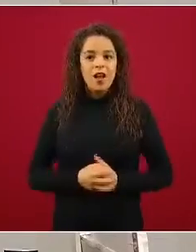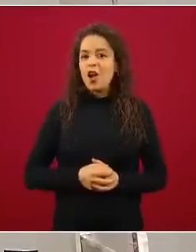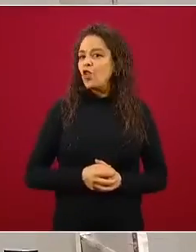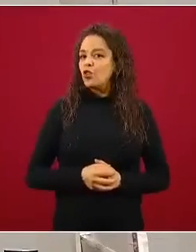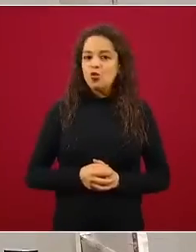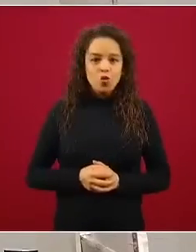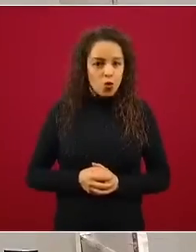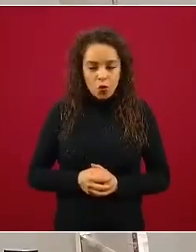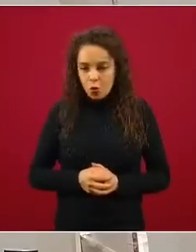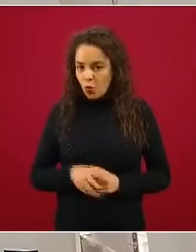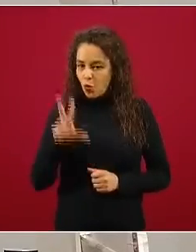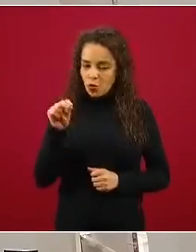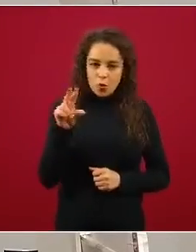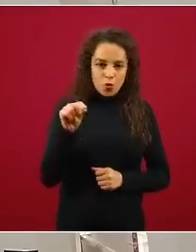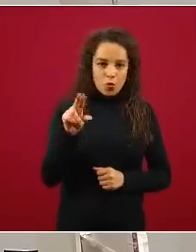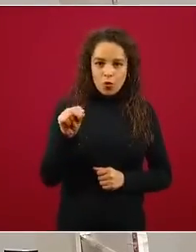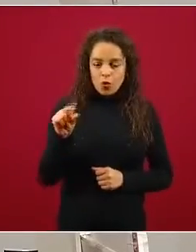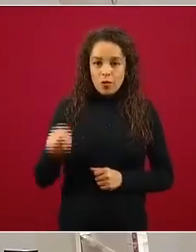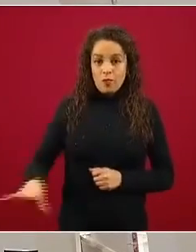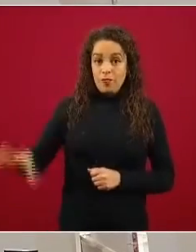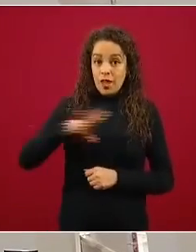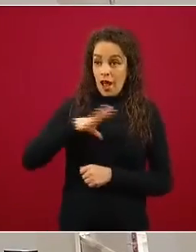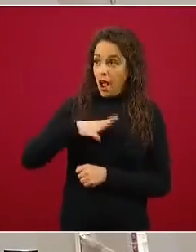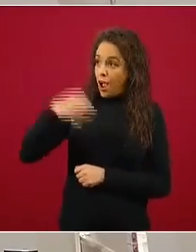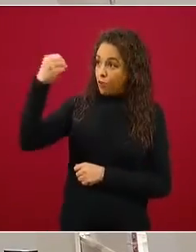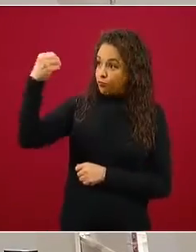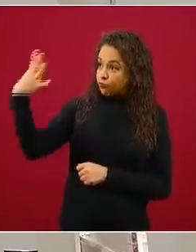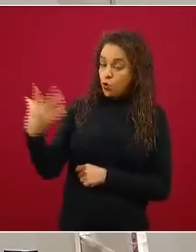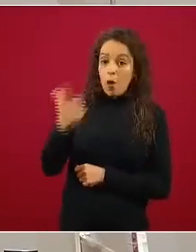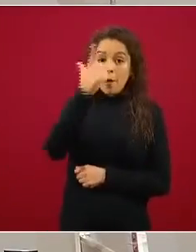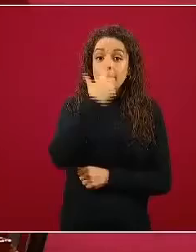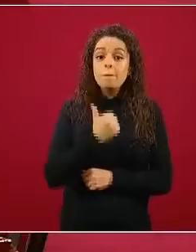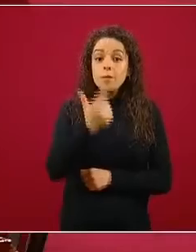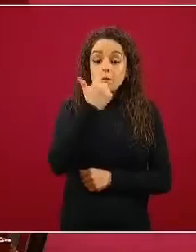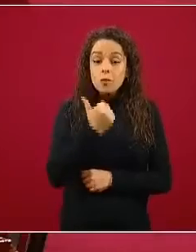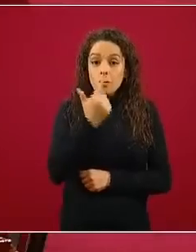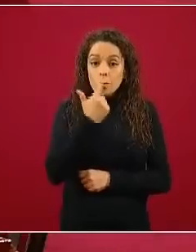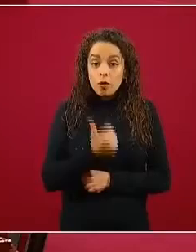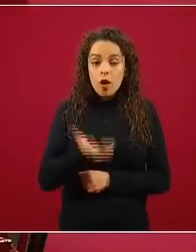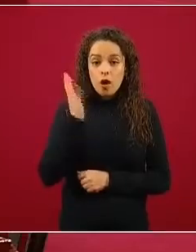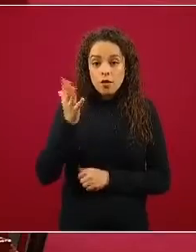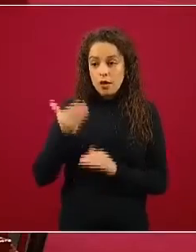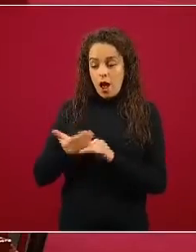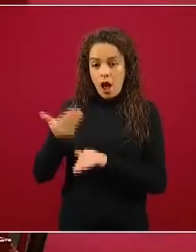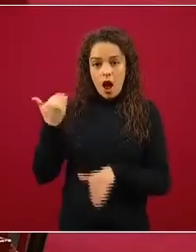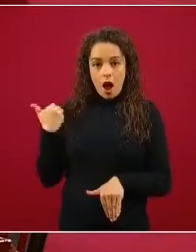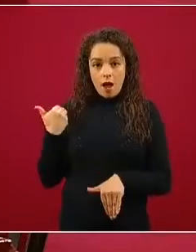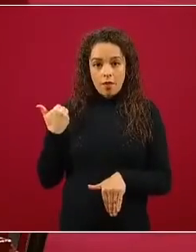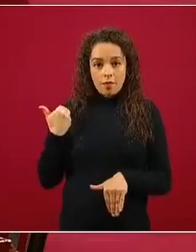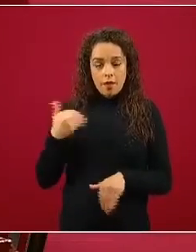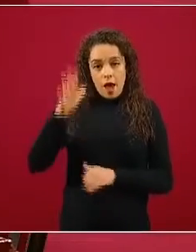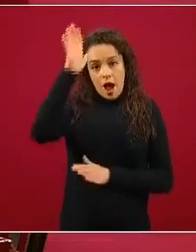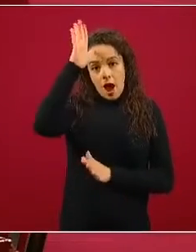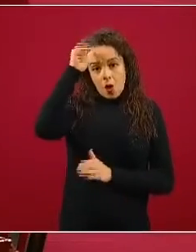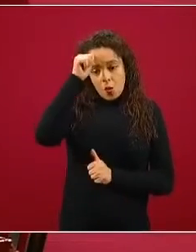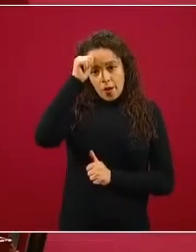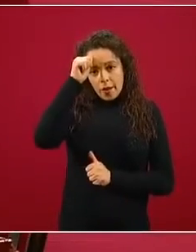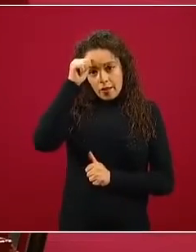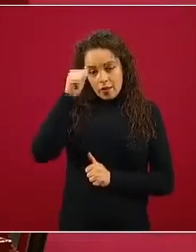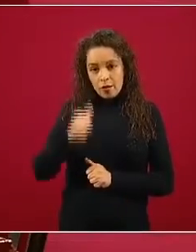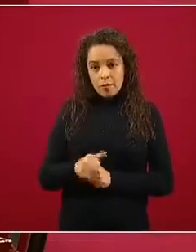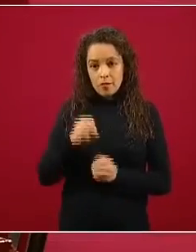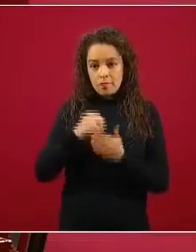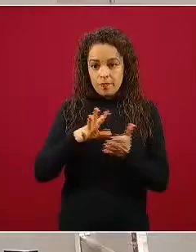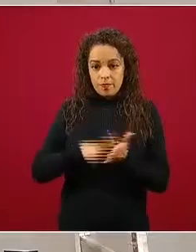Donde hay semáforo rojo, tal como está estipulado en el lineamiento que se publicó, o el acuerdo secretarial que se